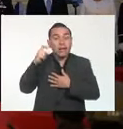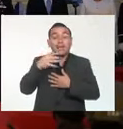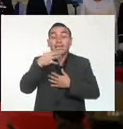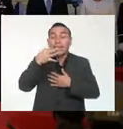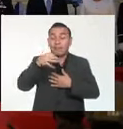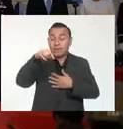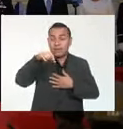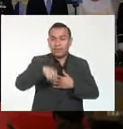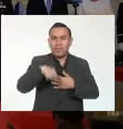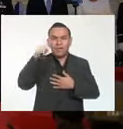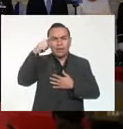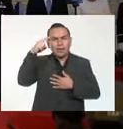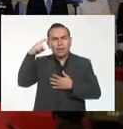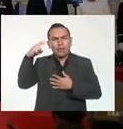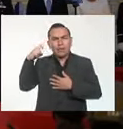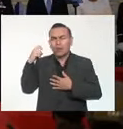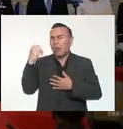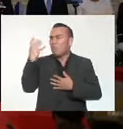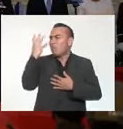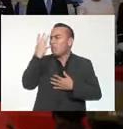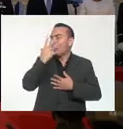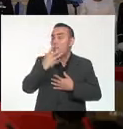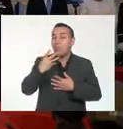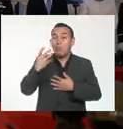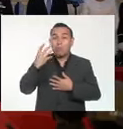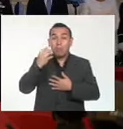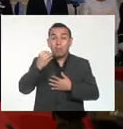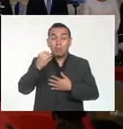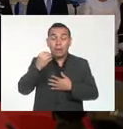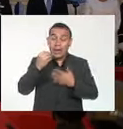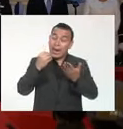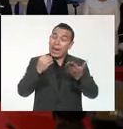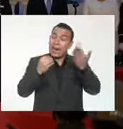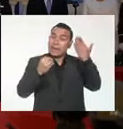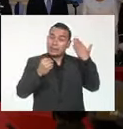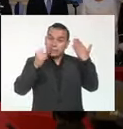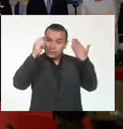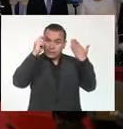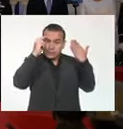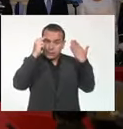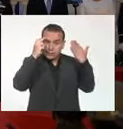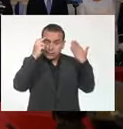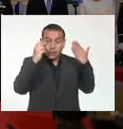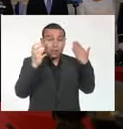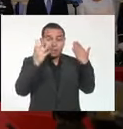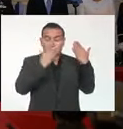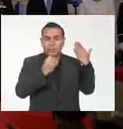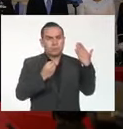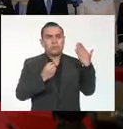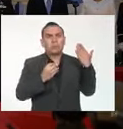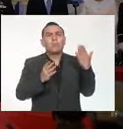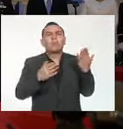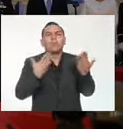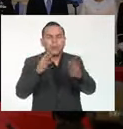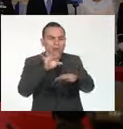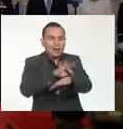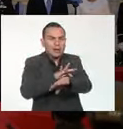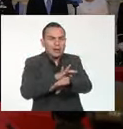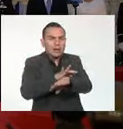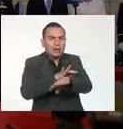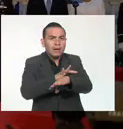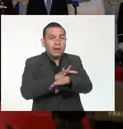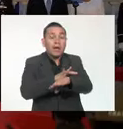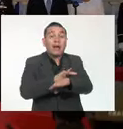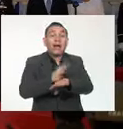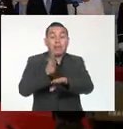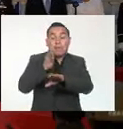bien ahora lo recuerdan como un momento memorable, en ese momento no sentían que iba a ser un momento memorable, no sabían que iba